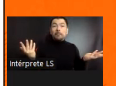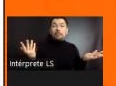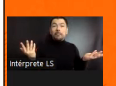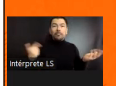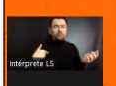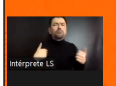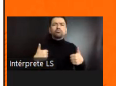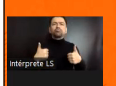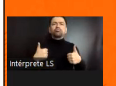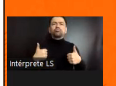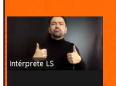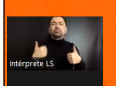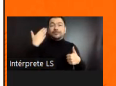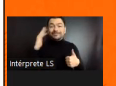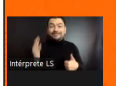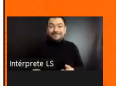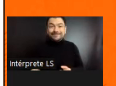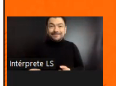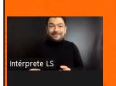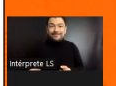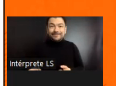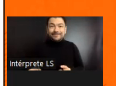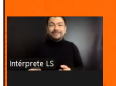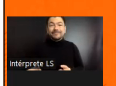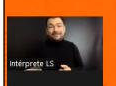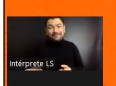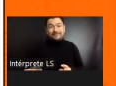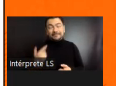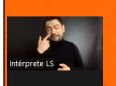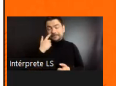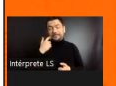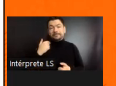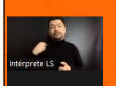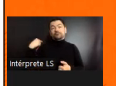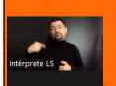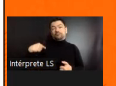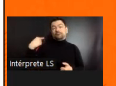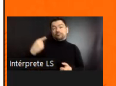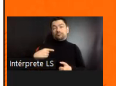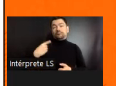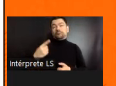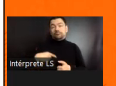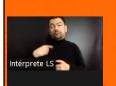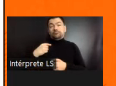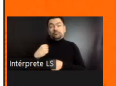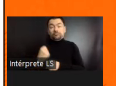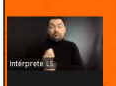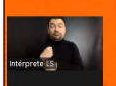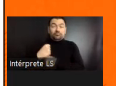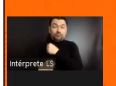esto sucedió aunque hubo décadas y décadas de investigación y de